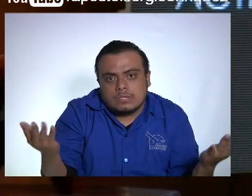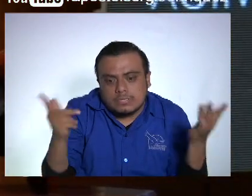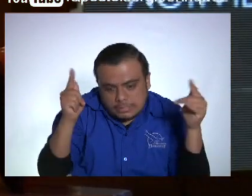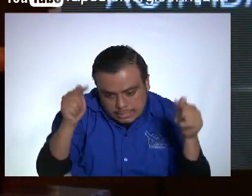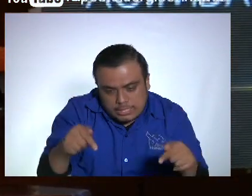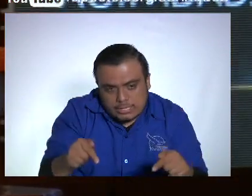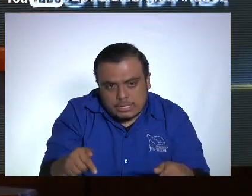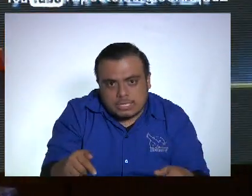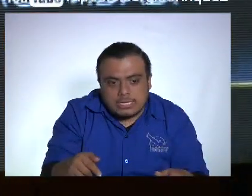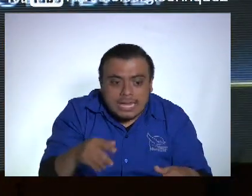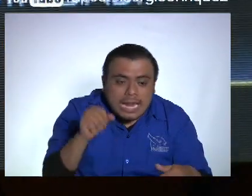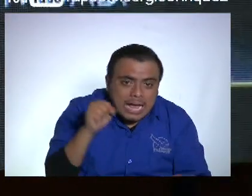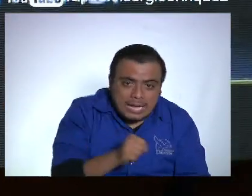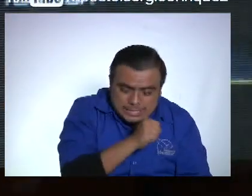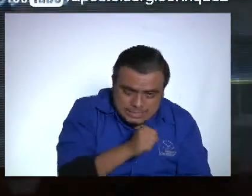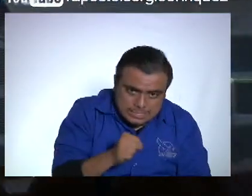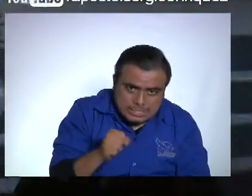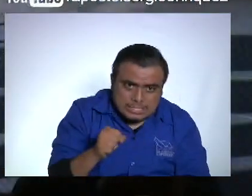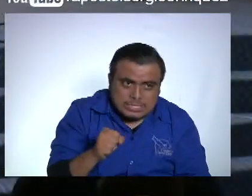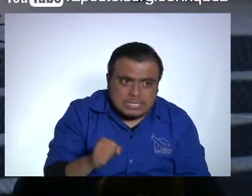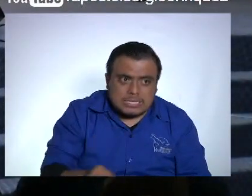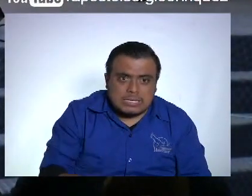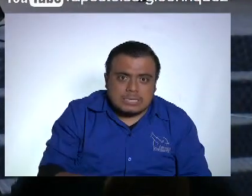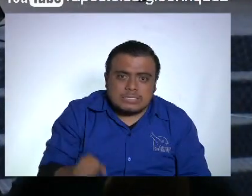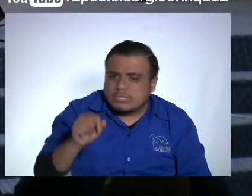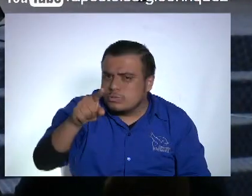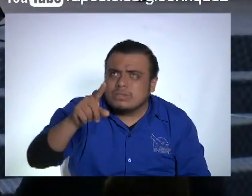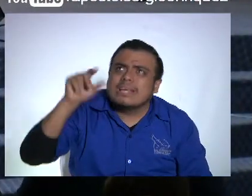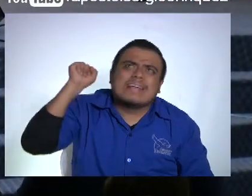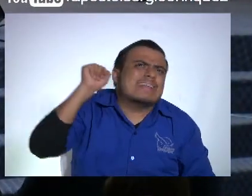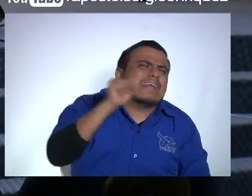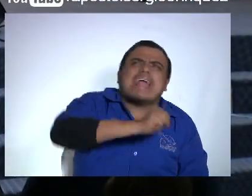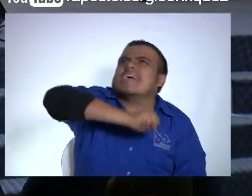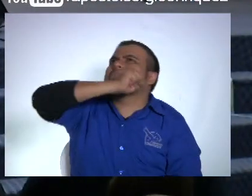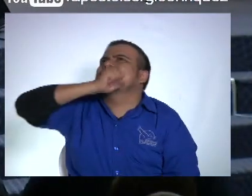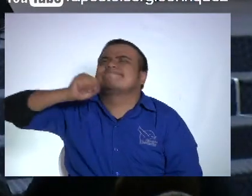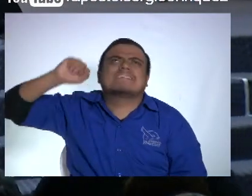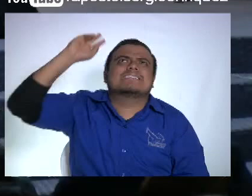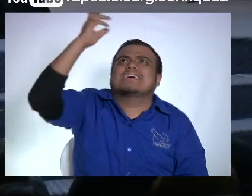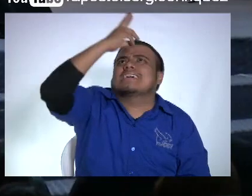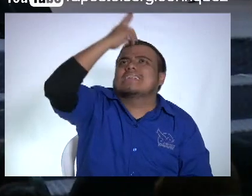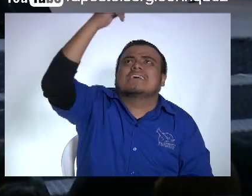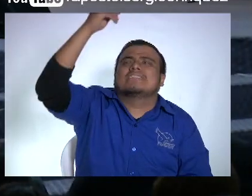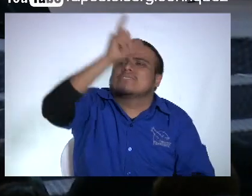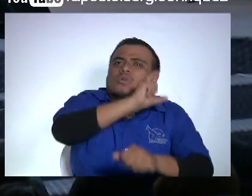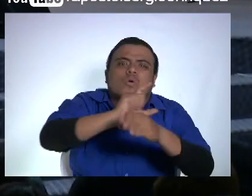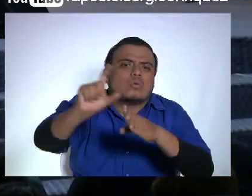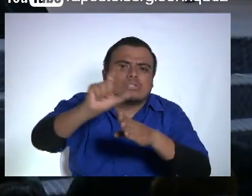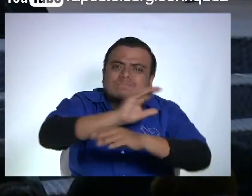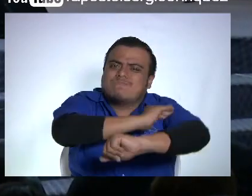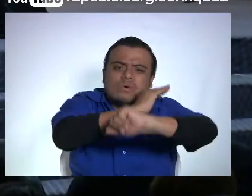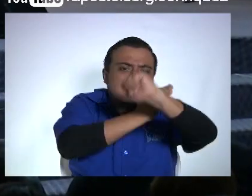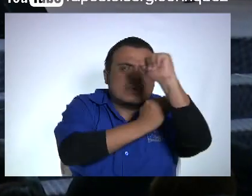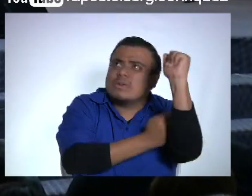hermosa casa del canto. Si tú te metes a cantarle al Rey de Reyes, cosas poderosas van a suceder en tu